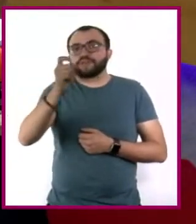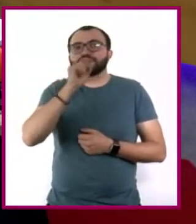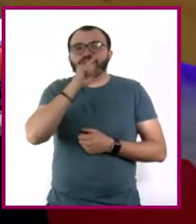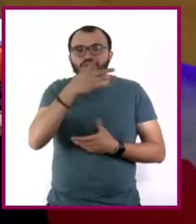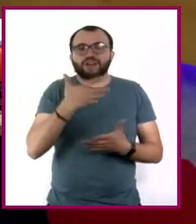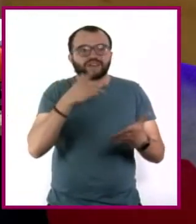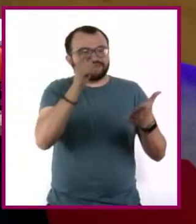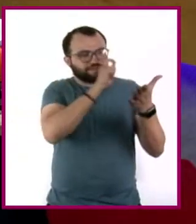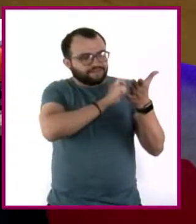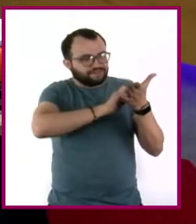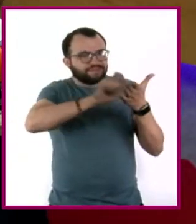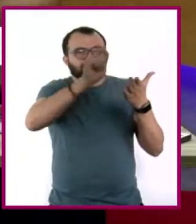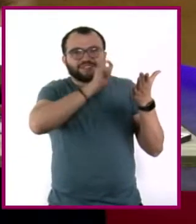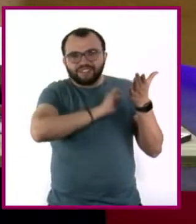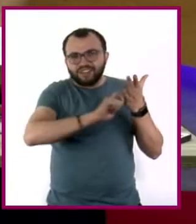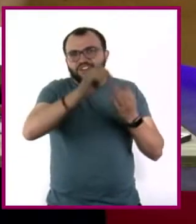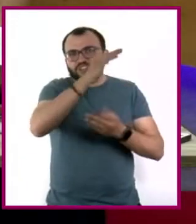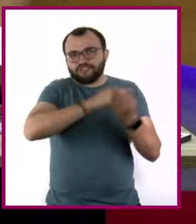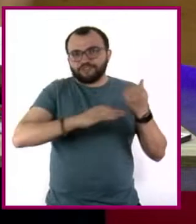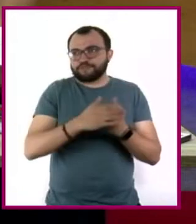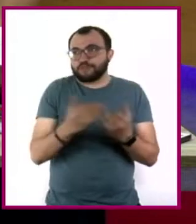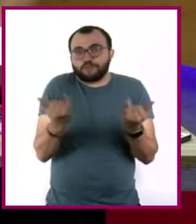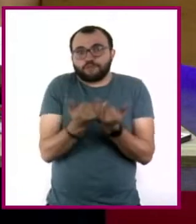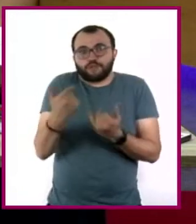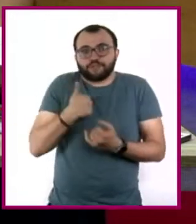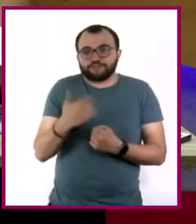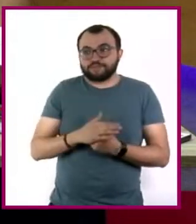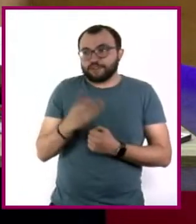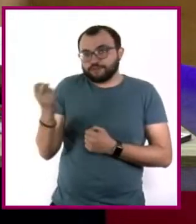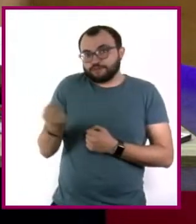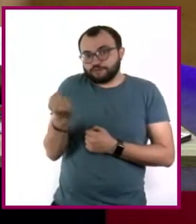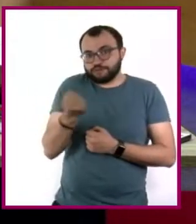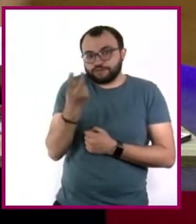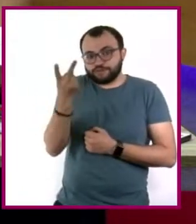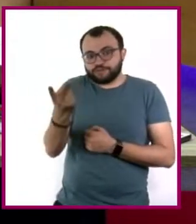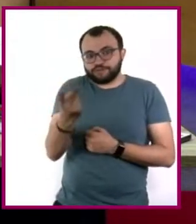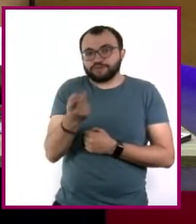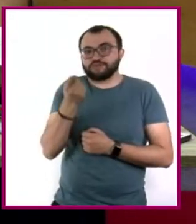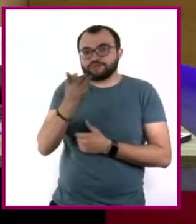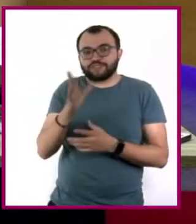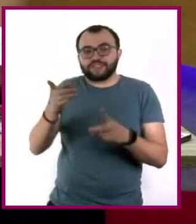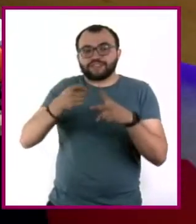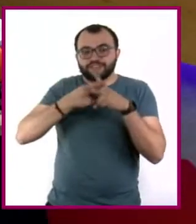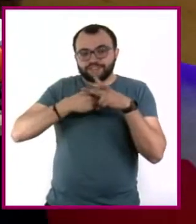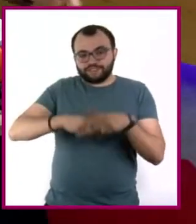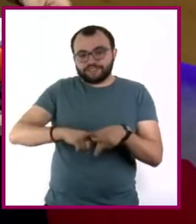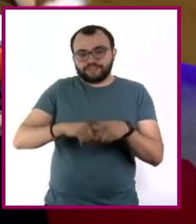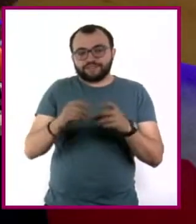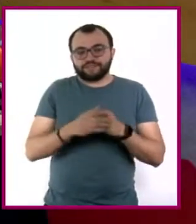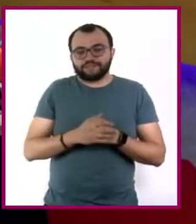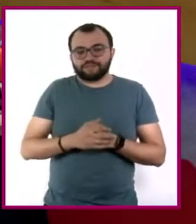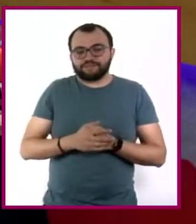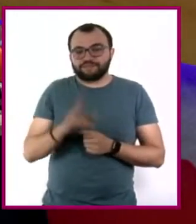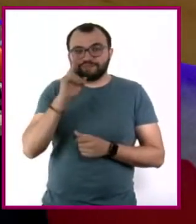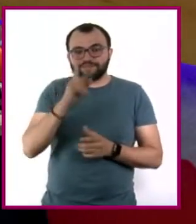todo. Ay, ¿como yo? Bueno, para suerte de Ana y de Santiago, tú ya iniciaste una parte. Sí, mira,